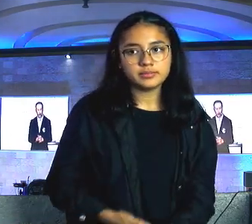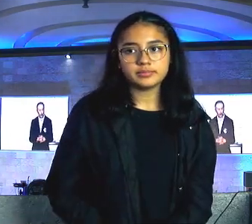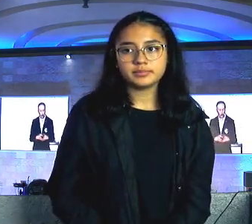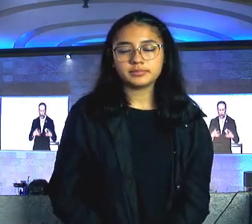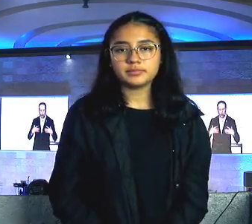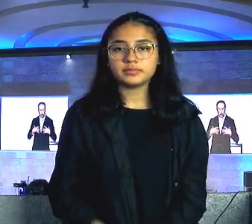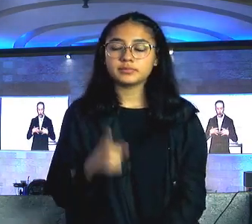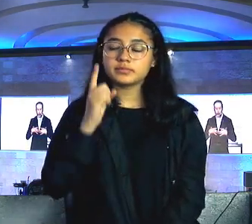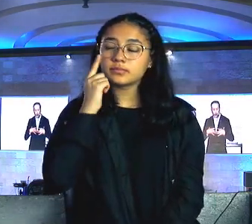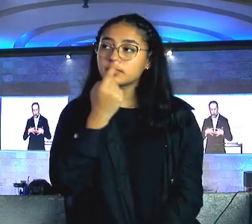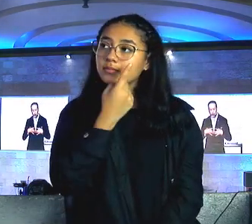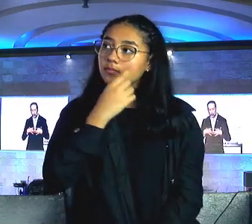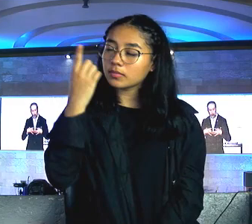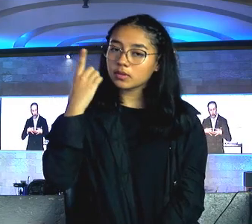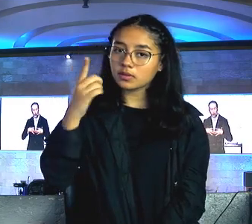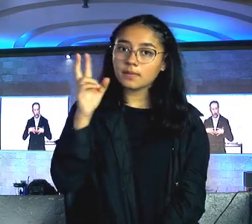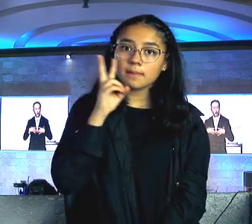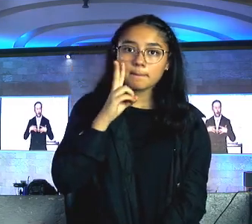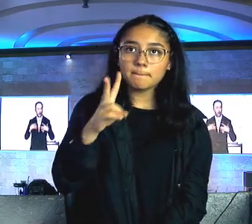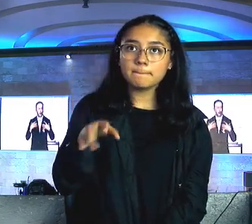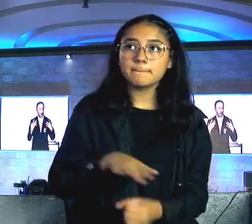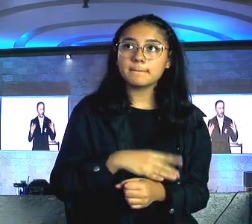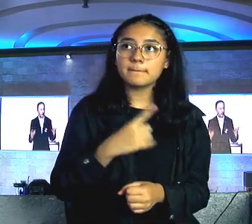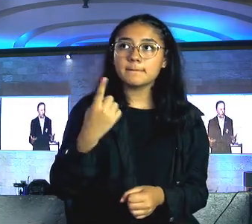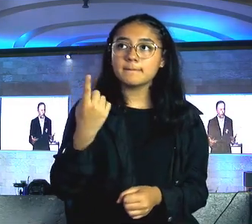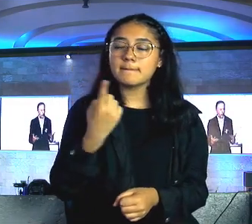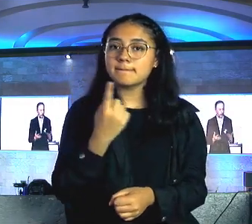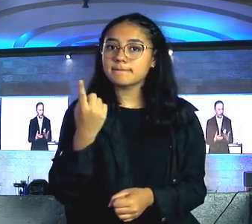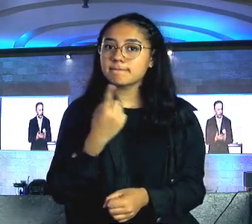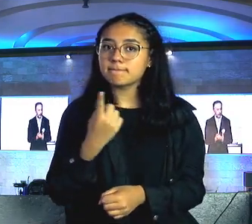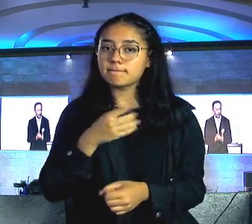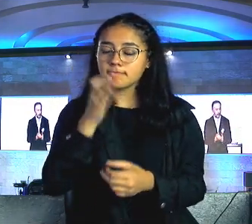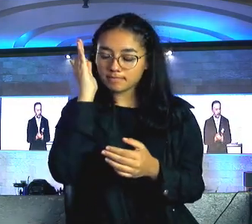Los ojos de Dios ven por qué tomamos ciertas decisiones.